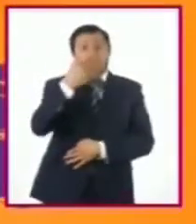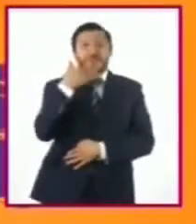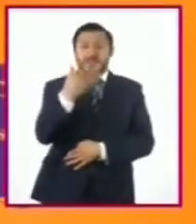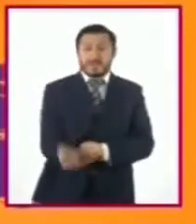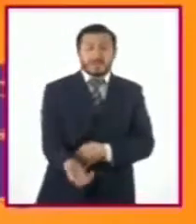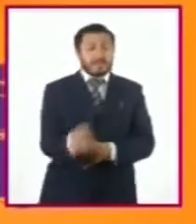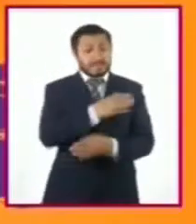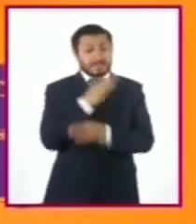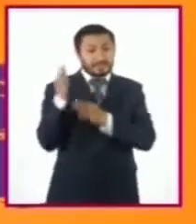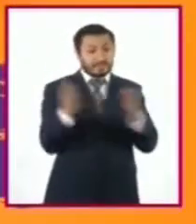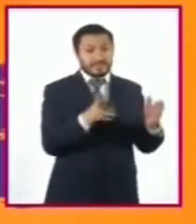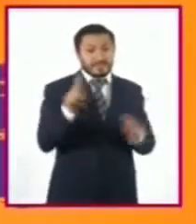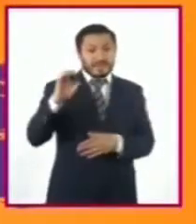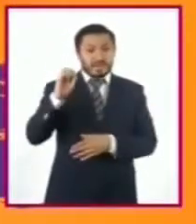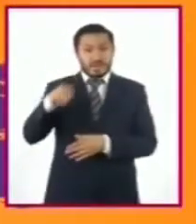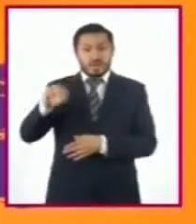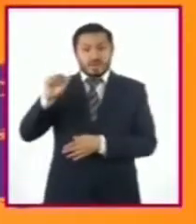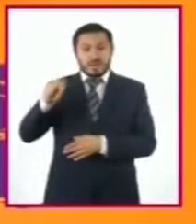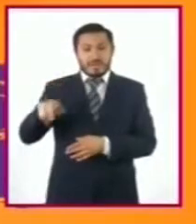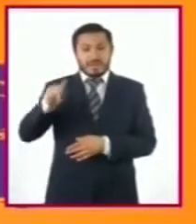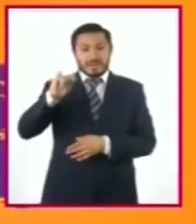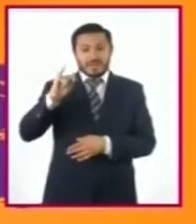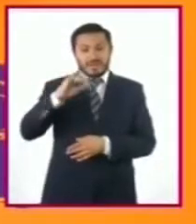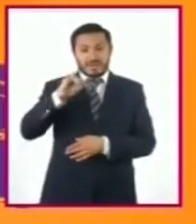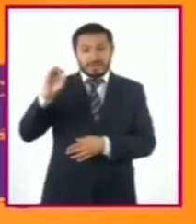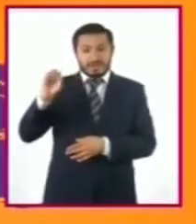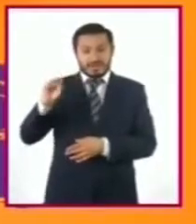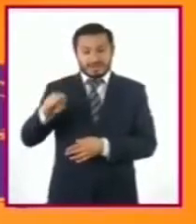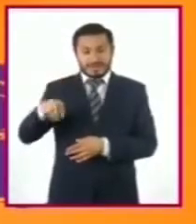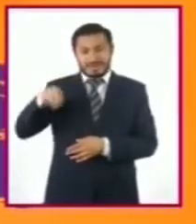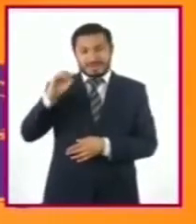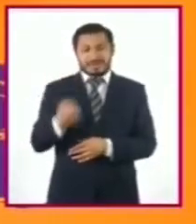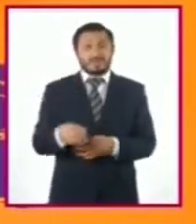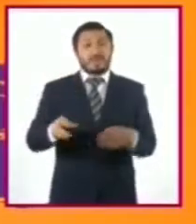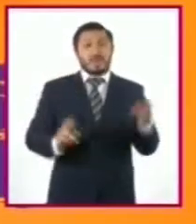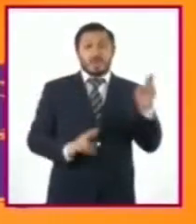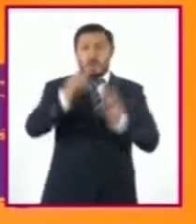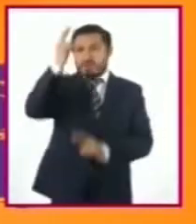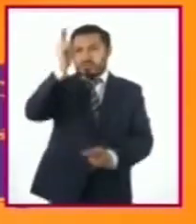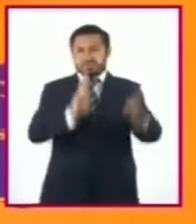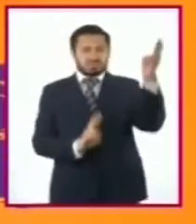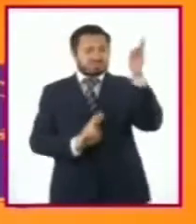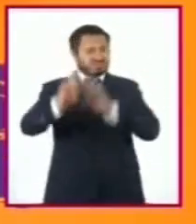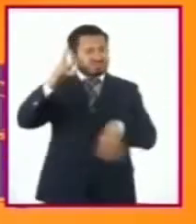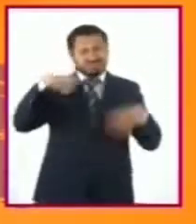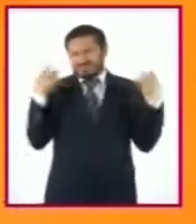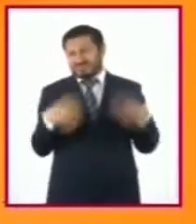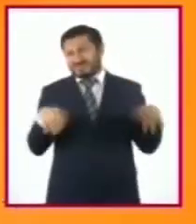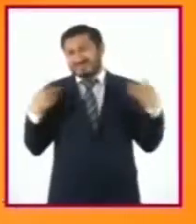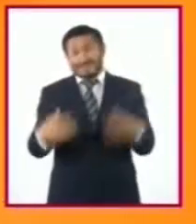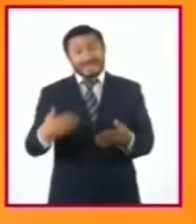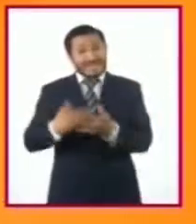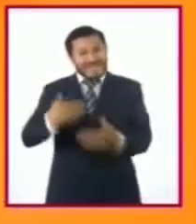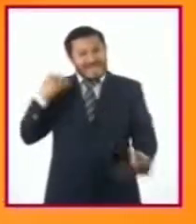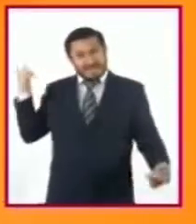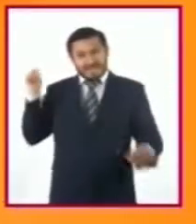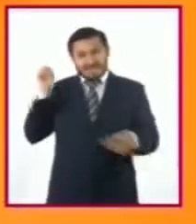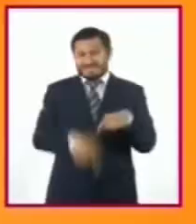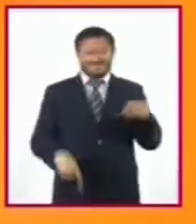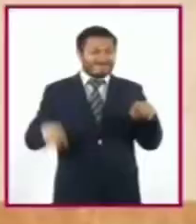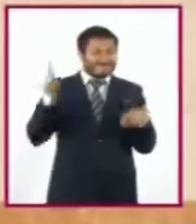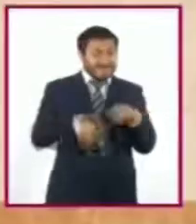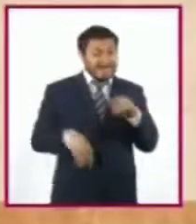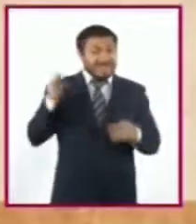su parte, fue un movimiento que propuso una literatura revolucionaria, que rompió con las reglas neoclásicas ya